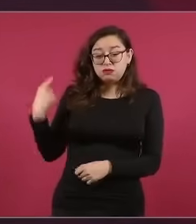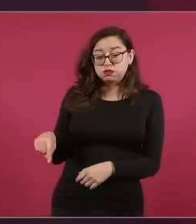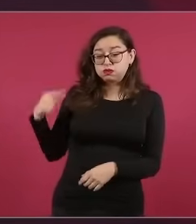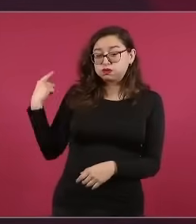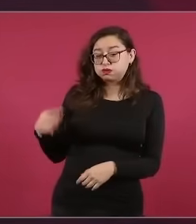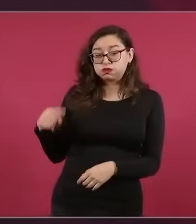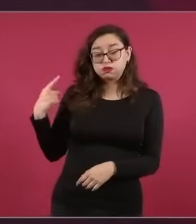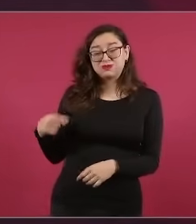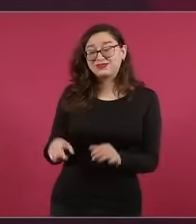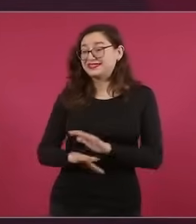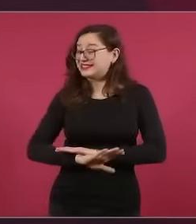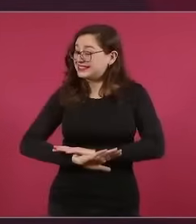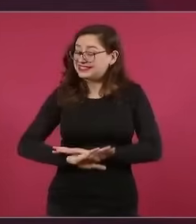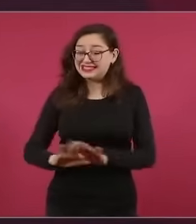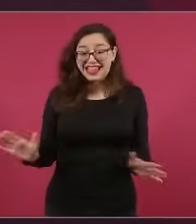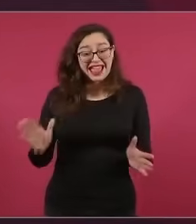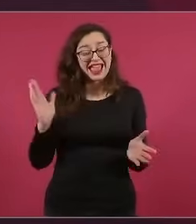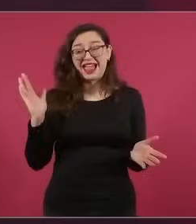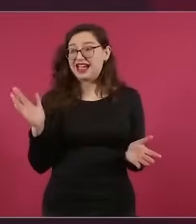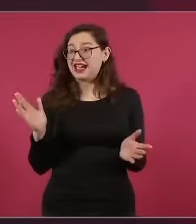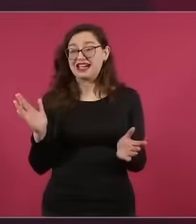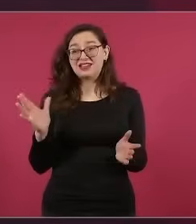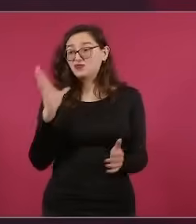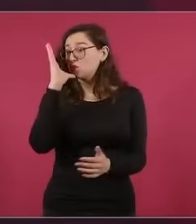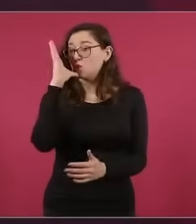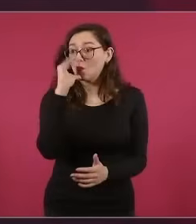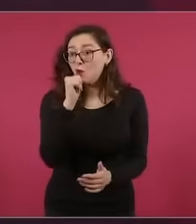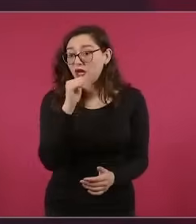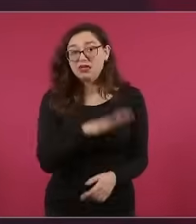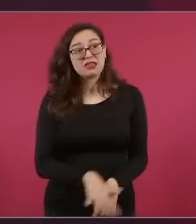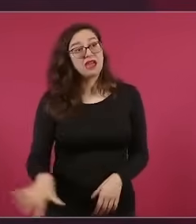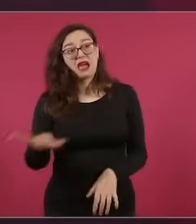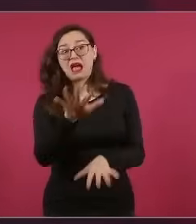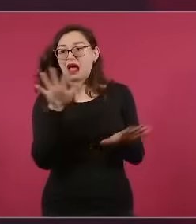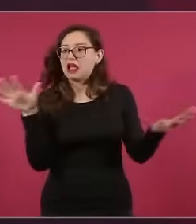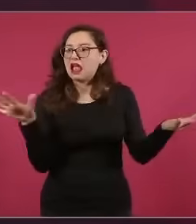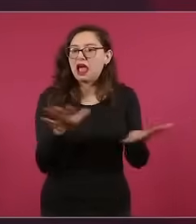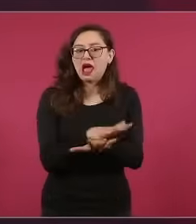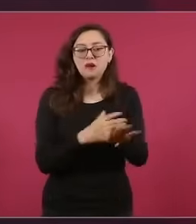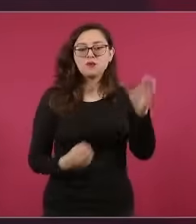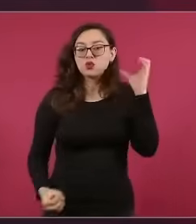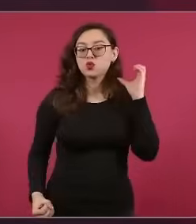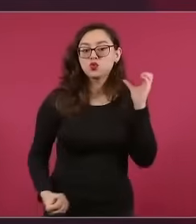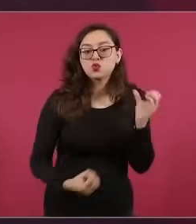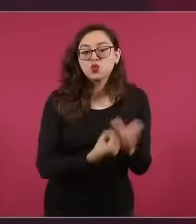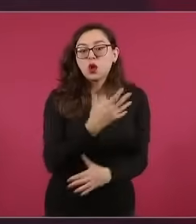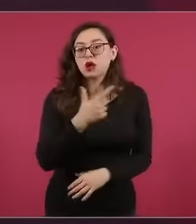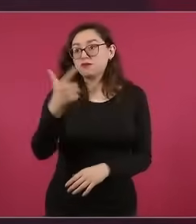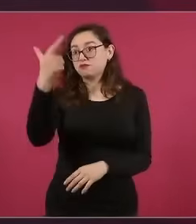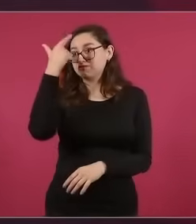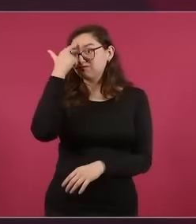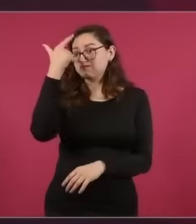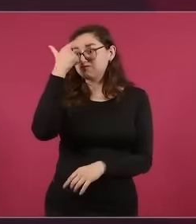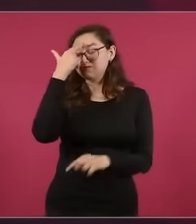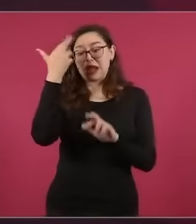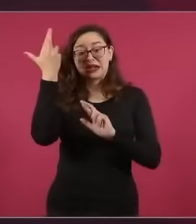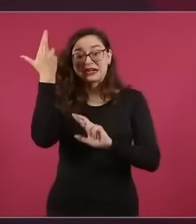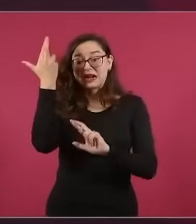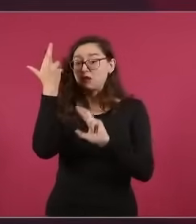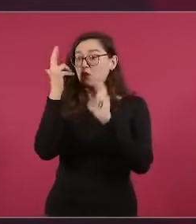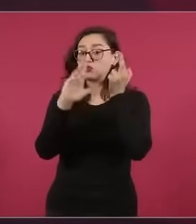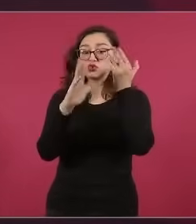entiendan. Ya cambió la mentalidad del pueblo. Se llama revolución de